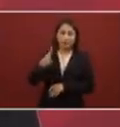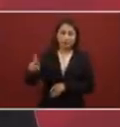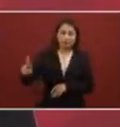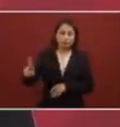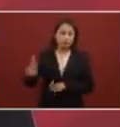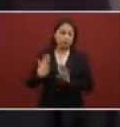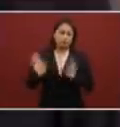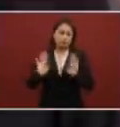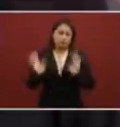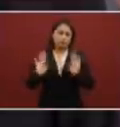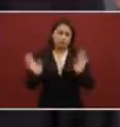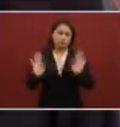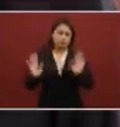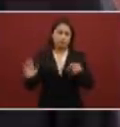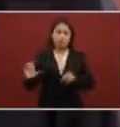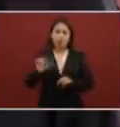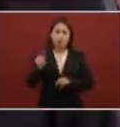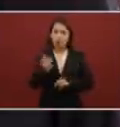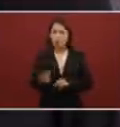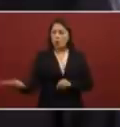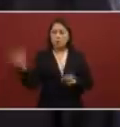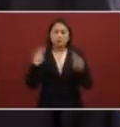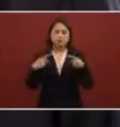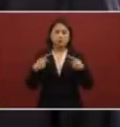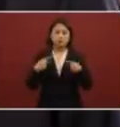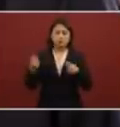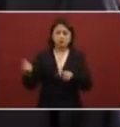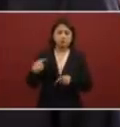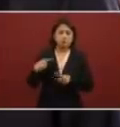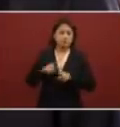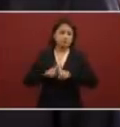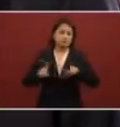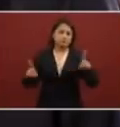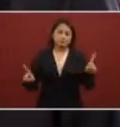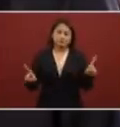general, esto es que no somos iguales. O sea,